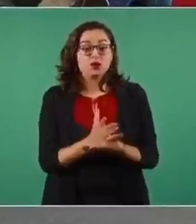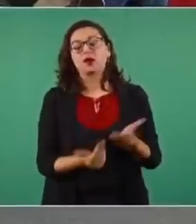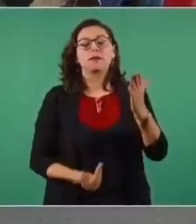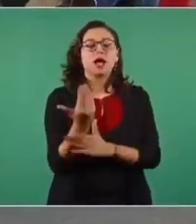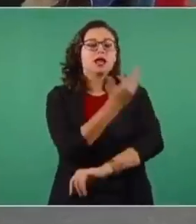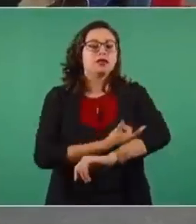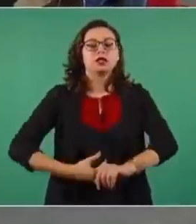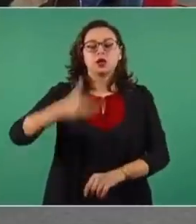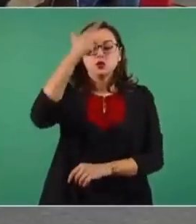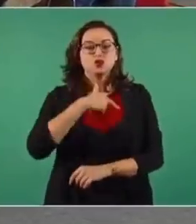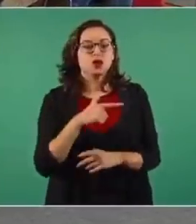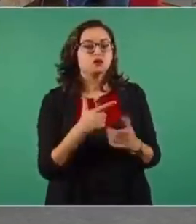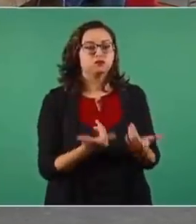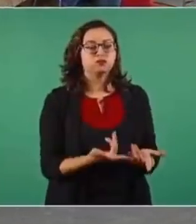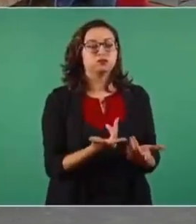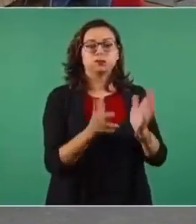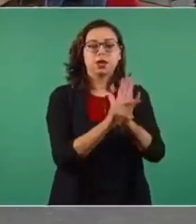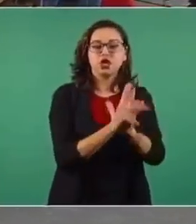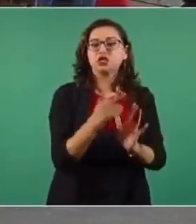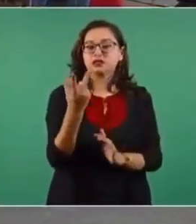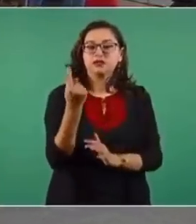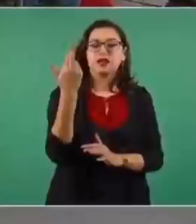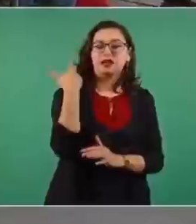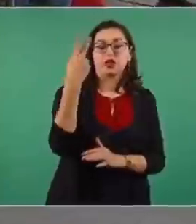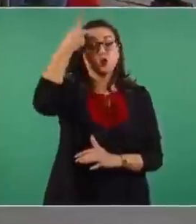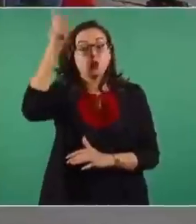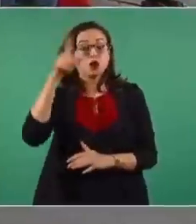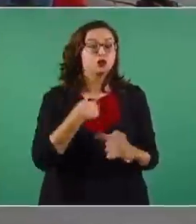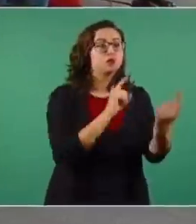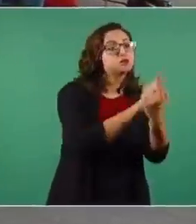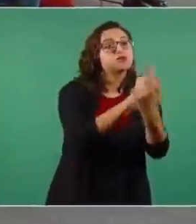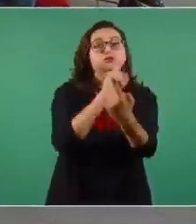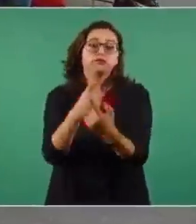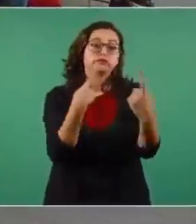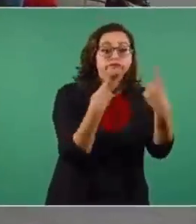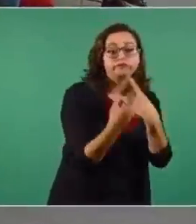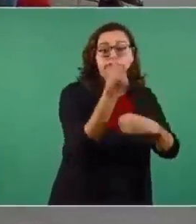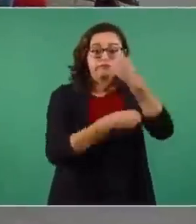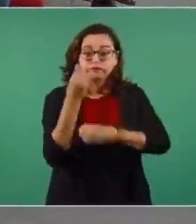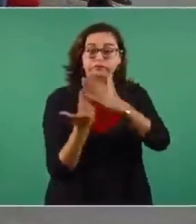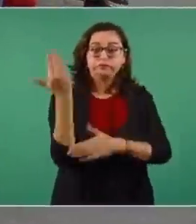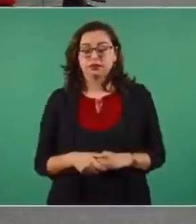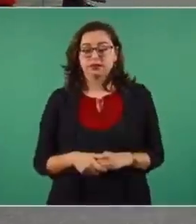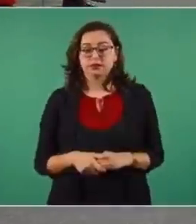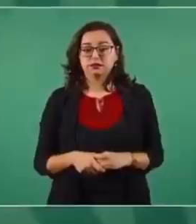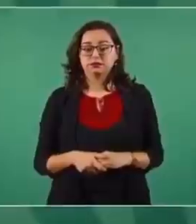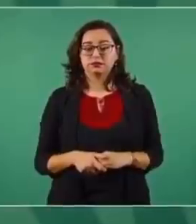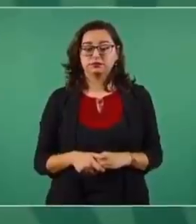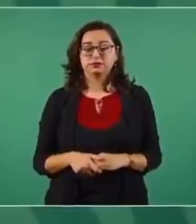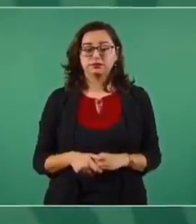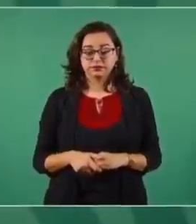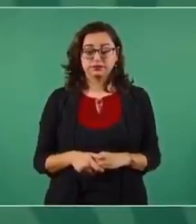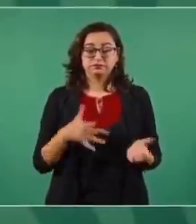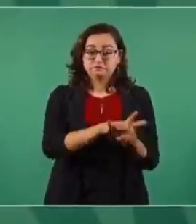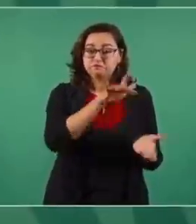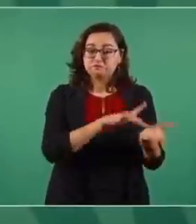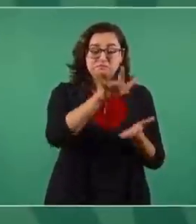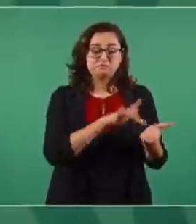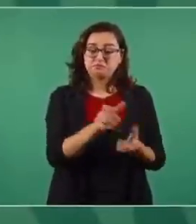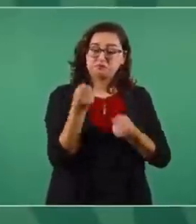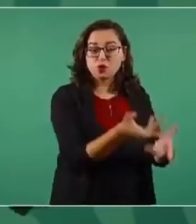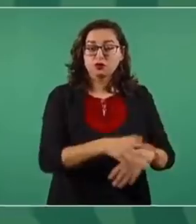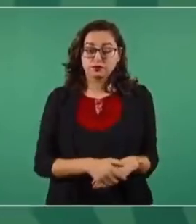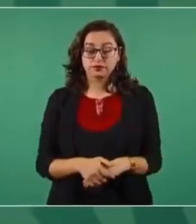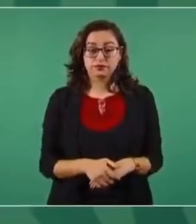magnates de los medios de información, a darles publicidad, apoyos, dinero,